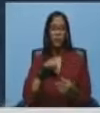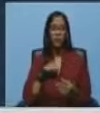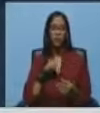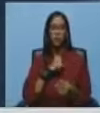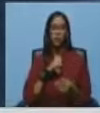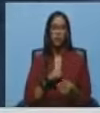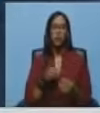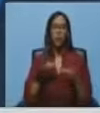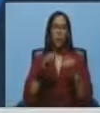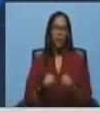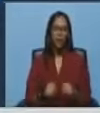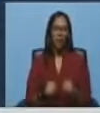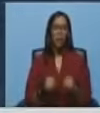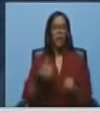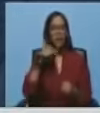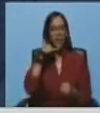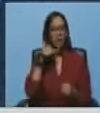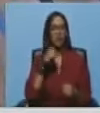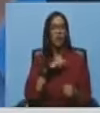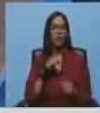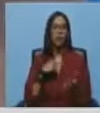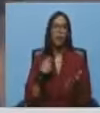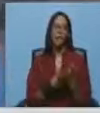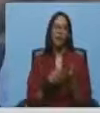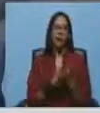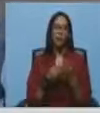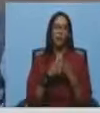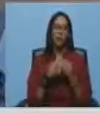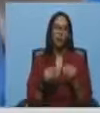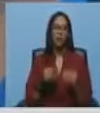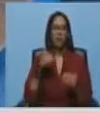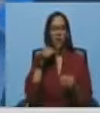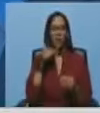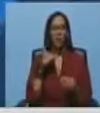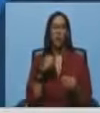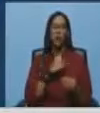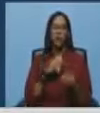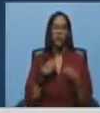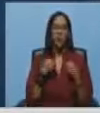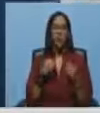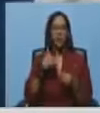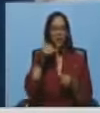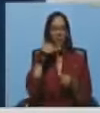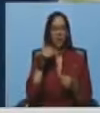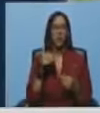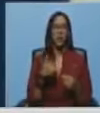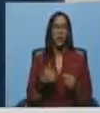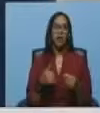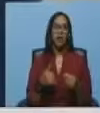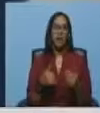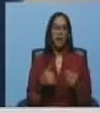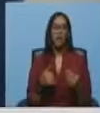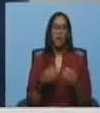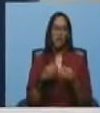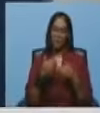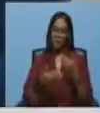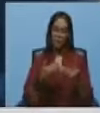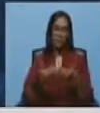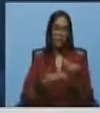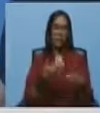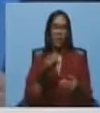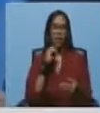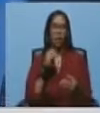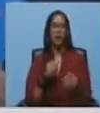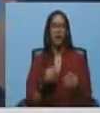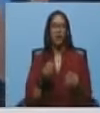nosotros compramos a través del teléfono, nosotros pagamos todo a través del teléfono, nosotros vivimos a través del teléfono. Y eso a medida que pasen las generaciones, pues